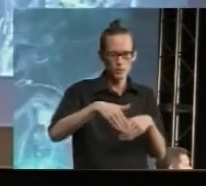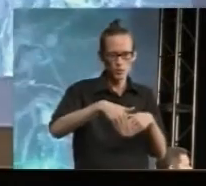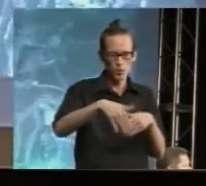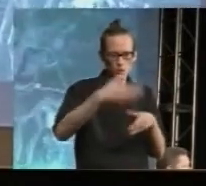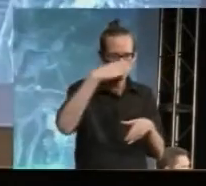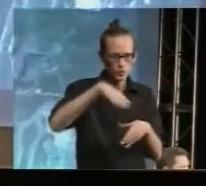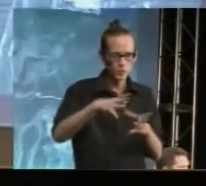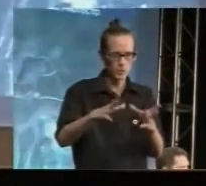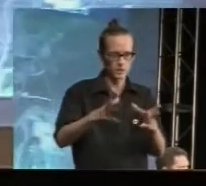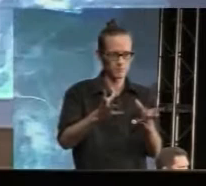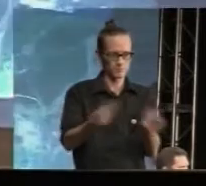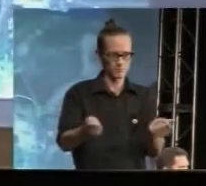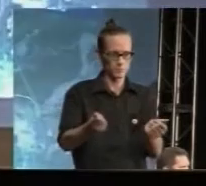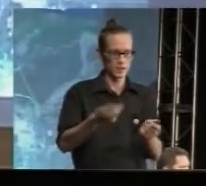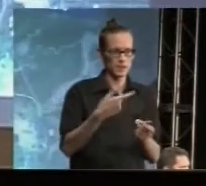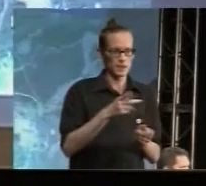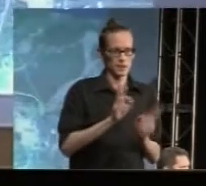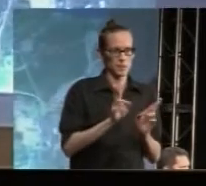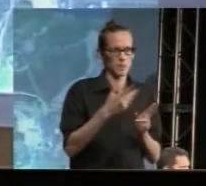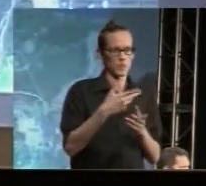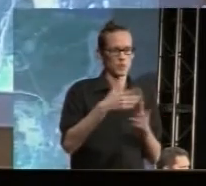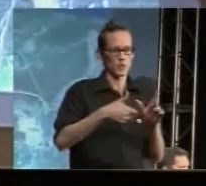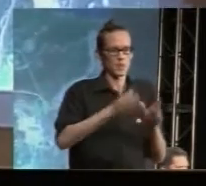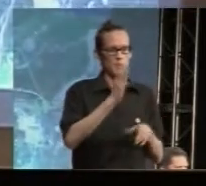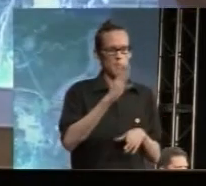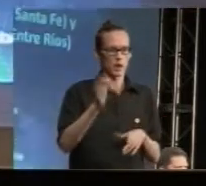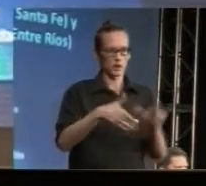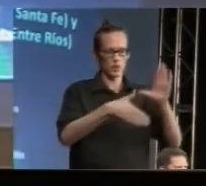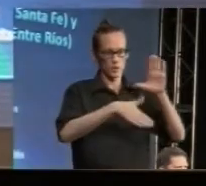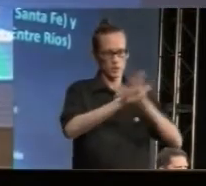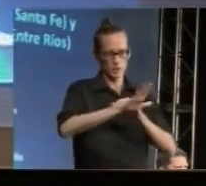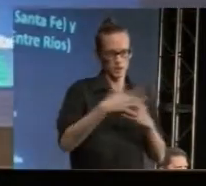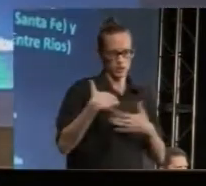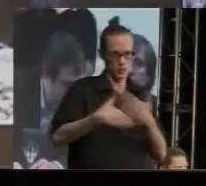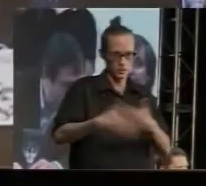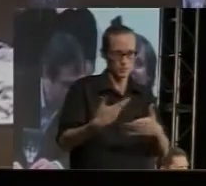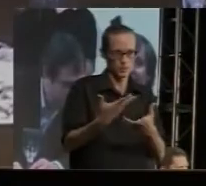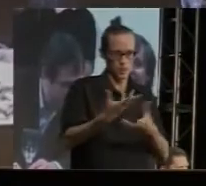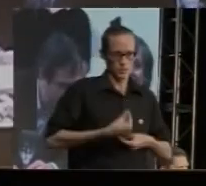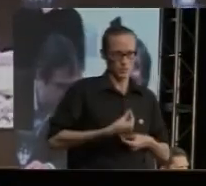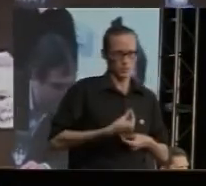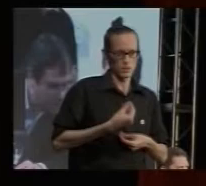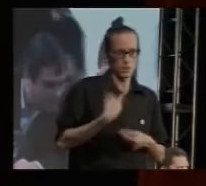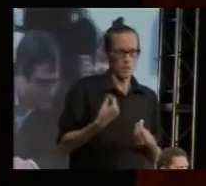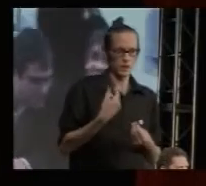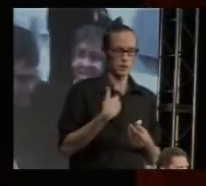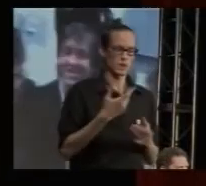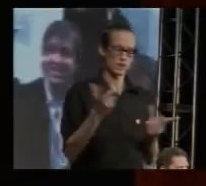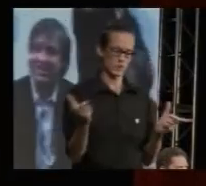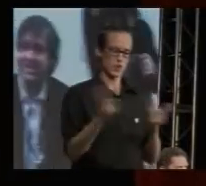autorización del Banco Interamericano de Desarrollo para los dos últimos pasos, que es la audiencia pública y su licitación.